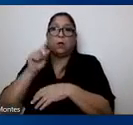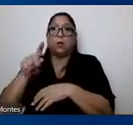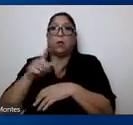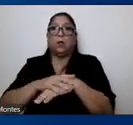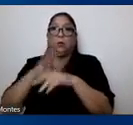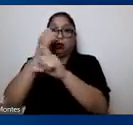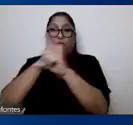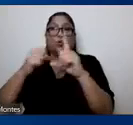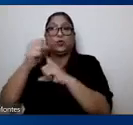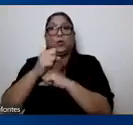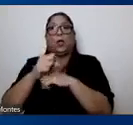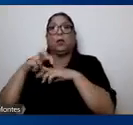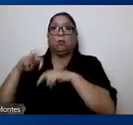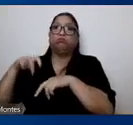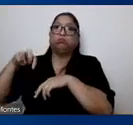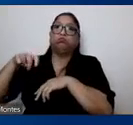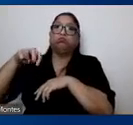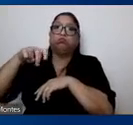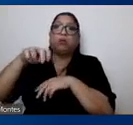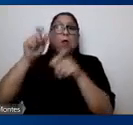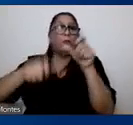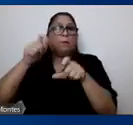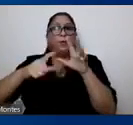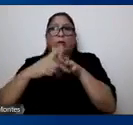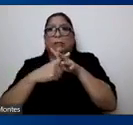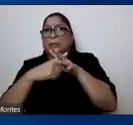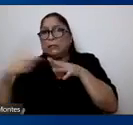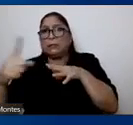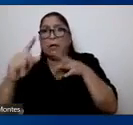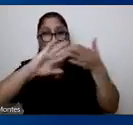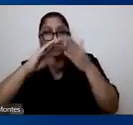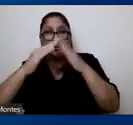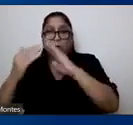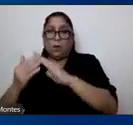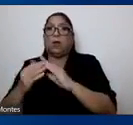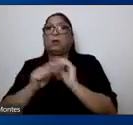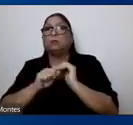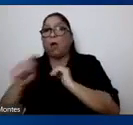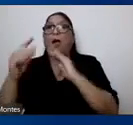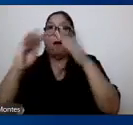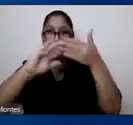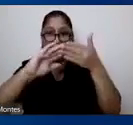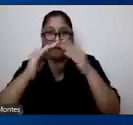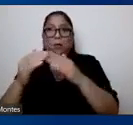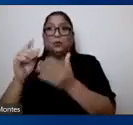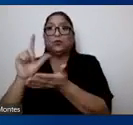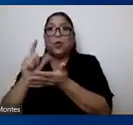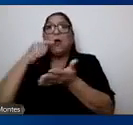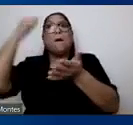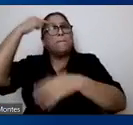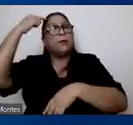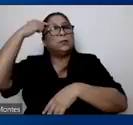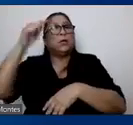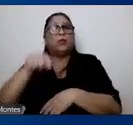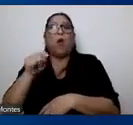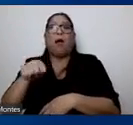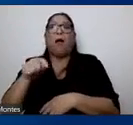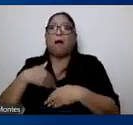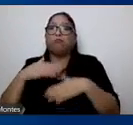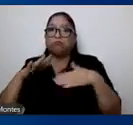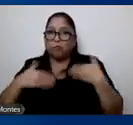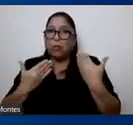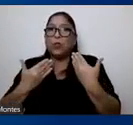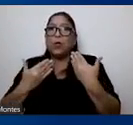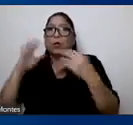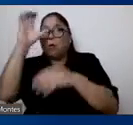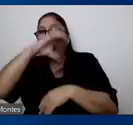del desplazamiento de personas que huyen de las áreas rurales a las áreas urbanas, creyendo encontrarse un